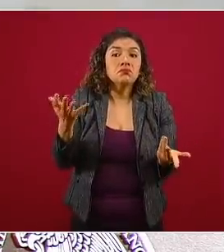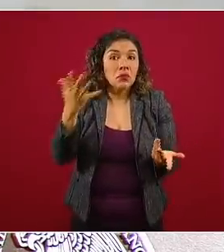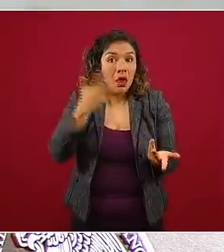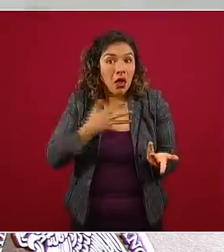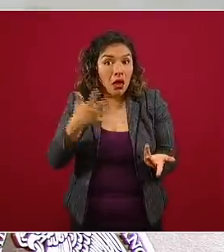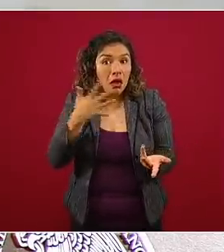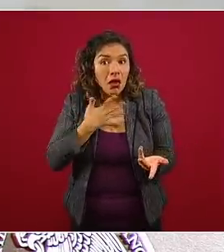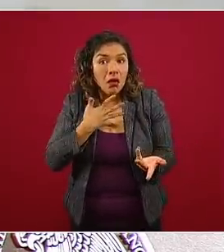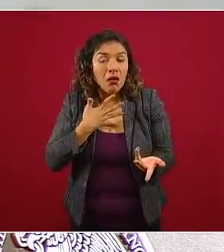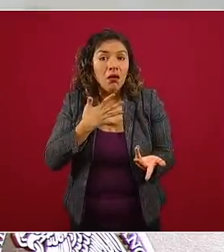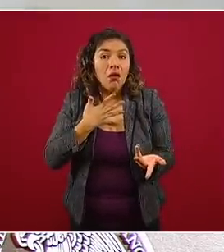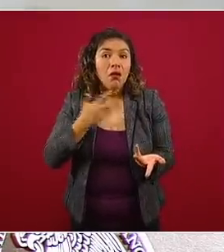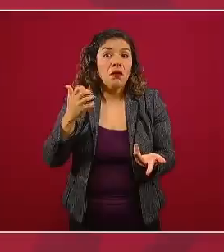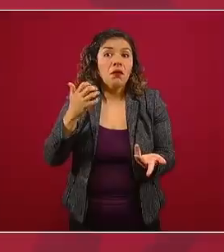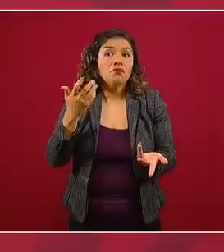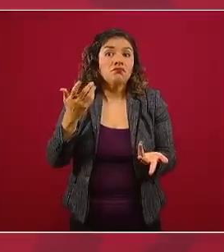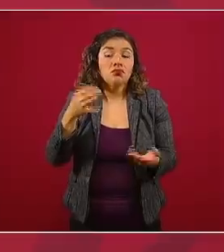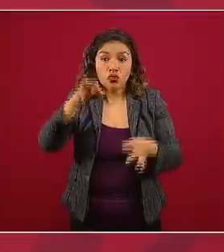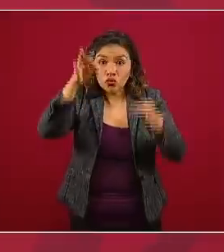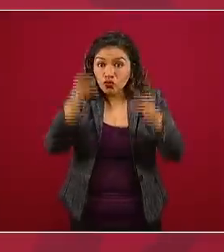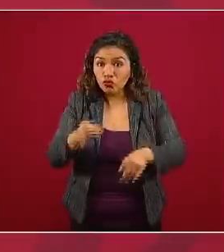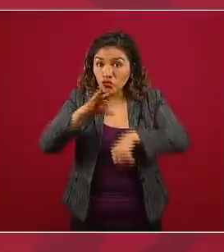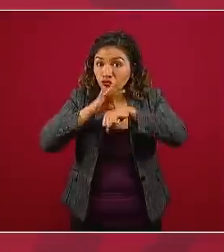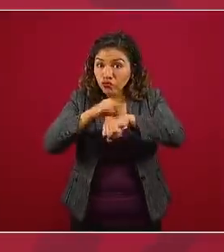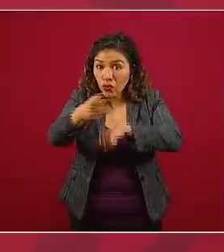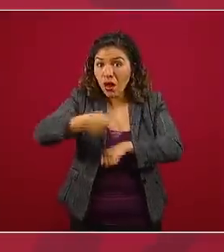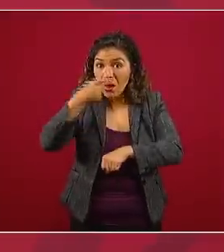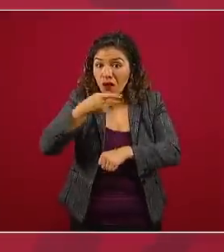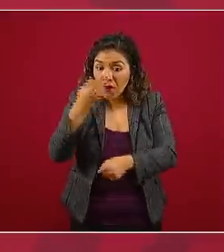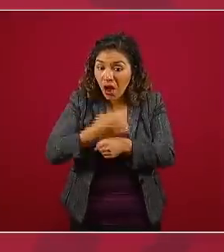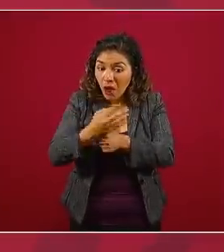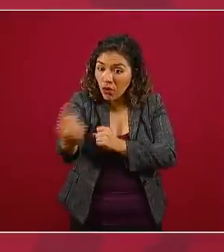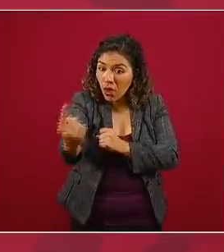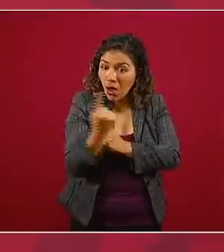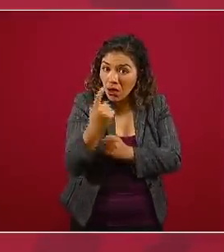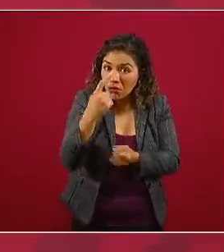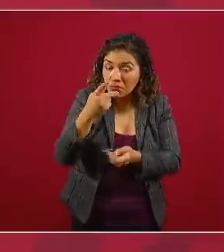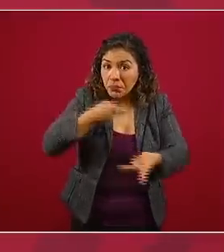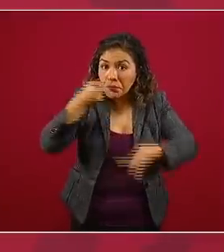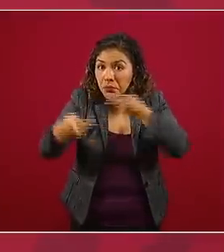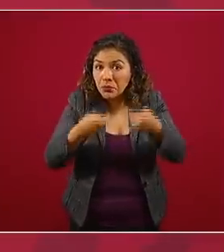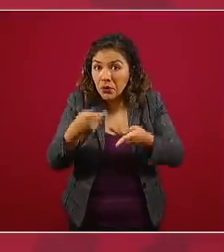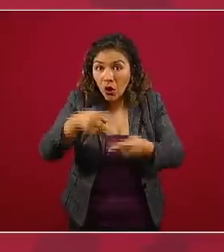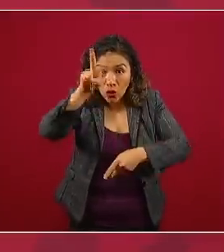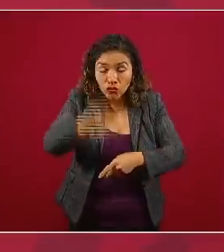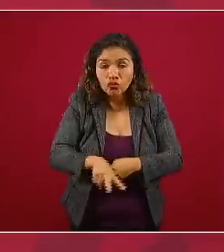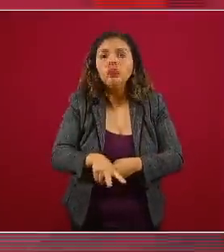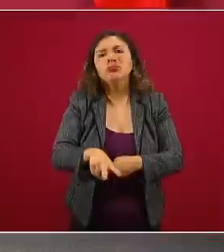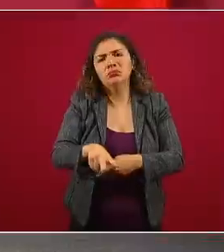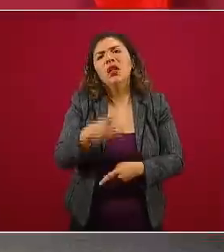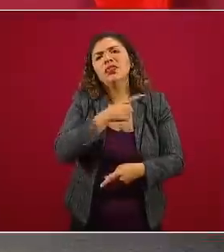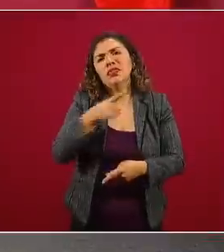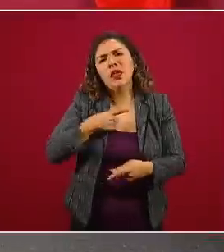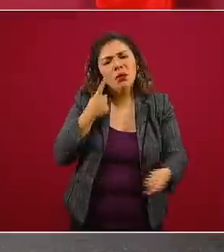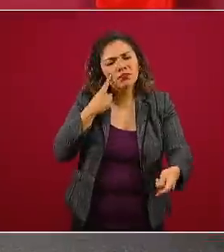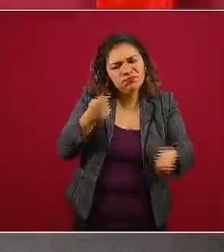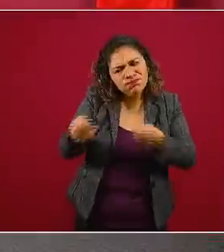que es real lo que estás planteando se moderen